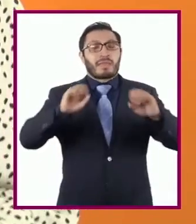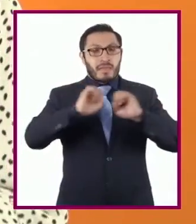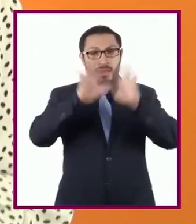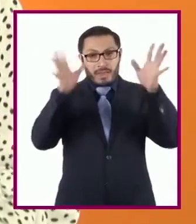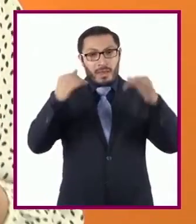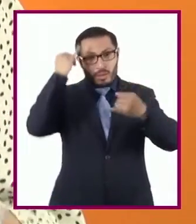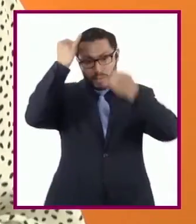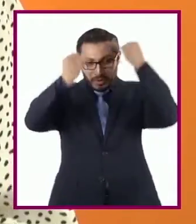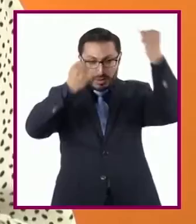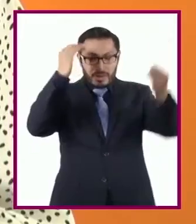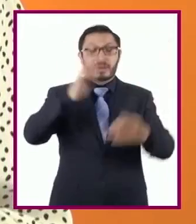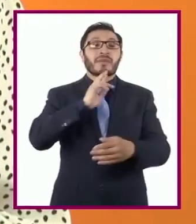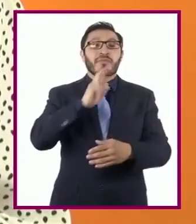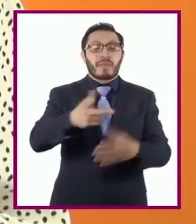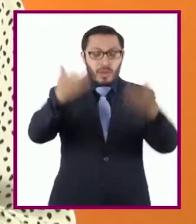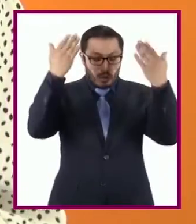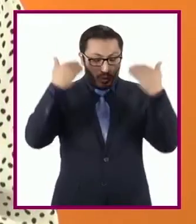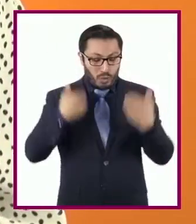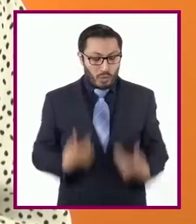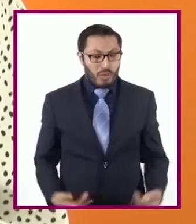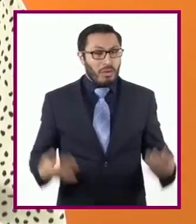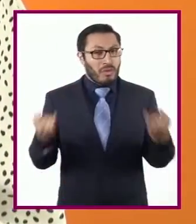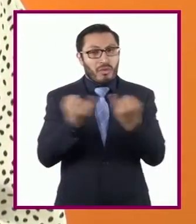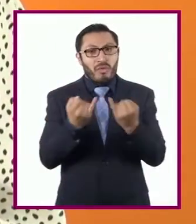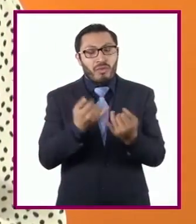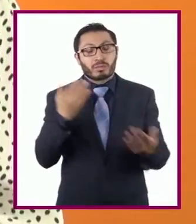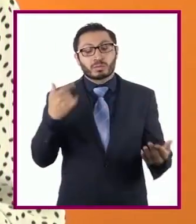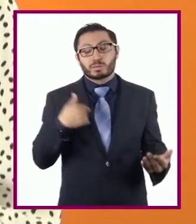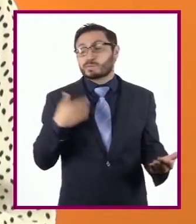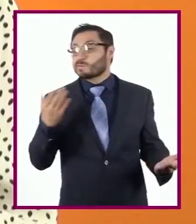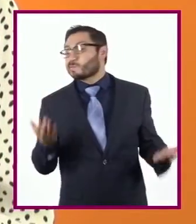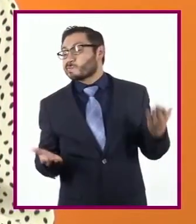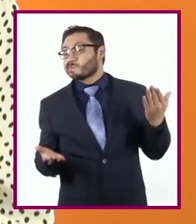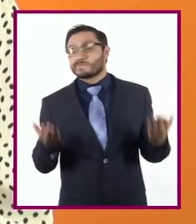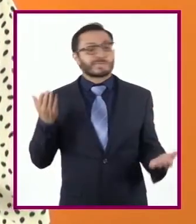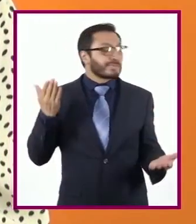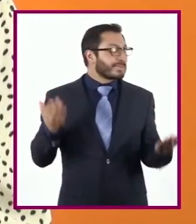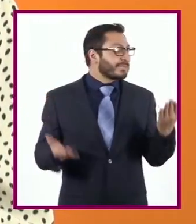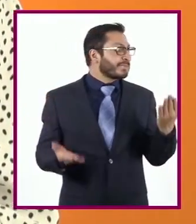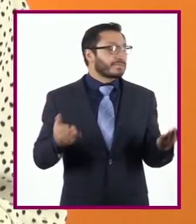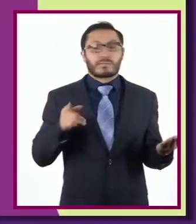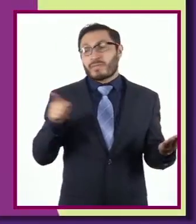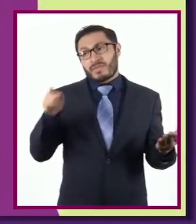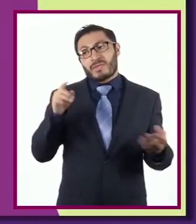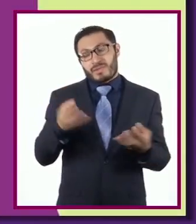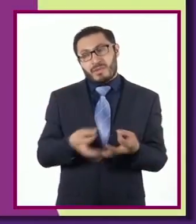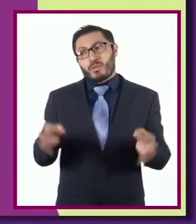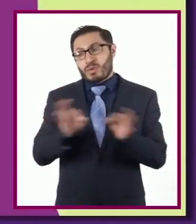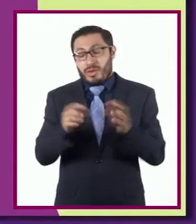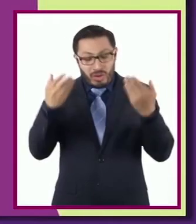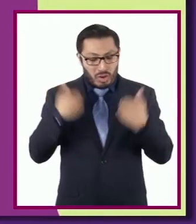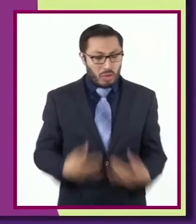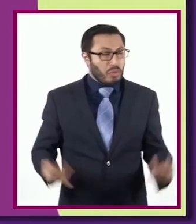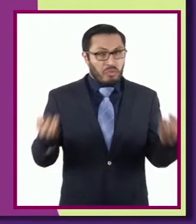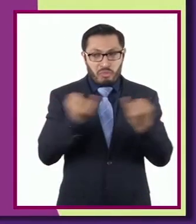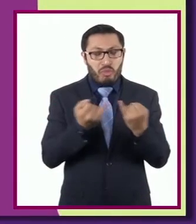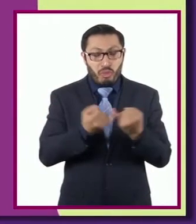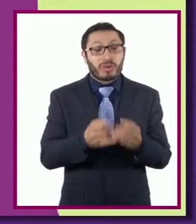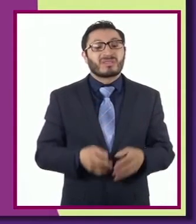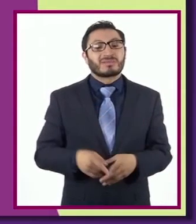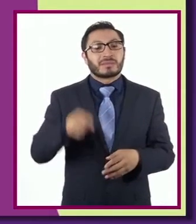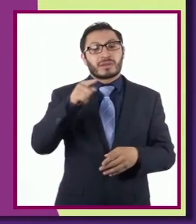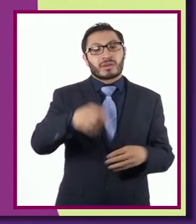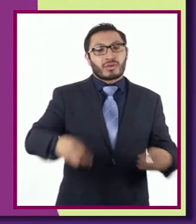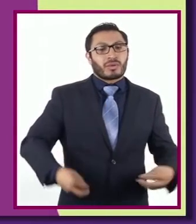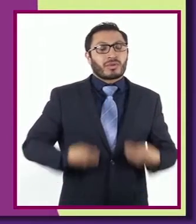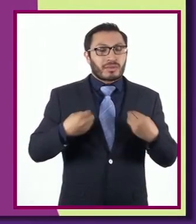a mejorarme e incluso a compararme con el otro, que es importante también. Haz de tu vida un sueño